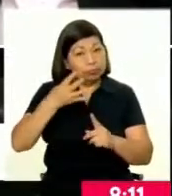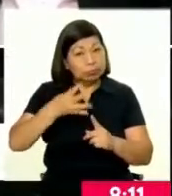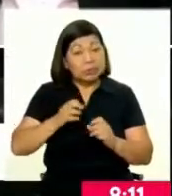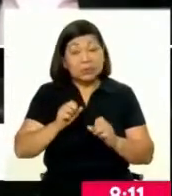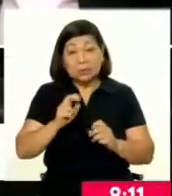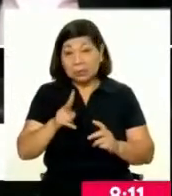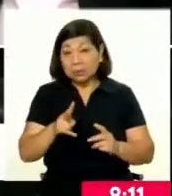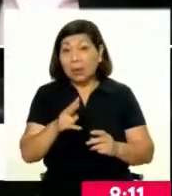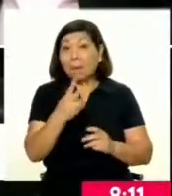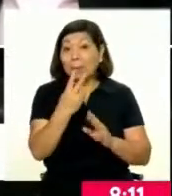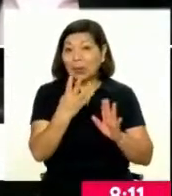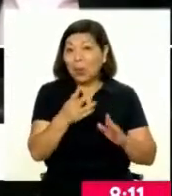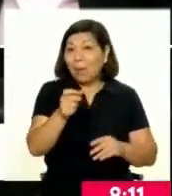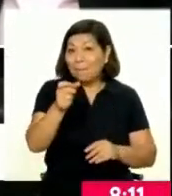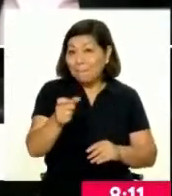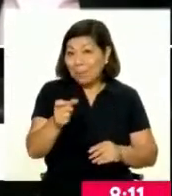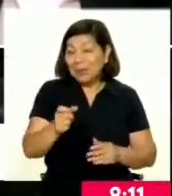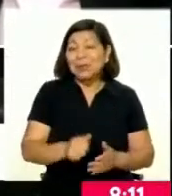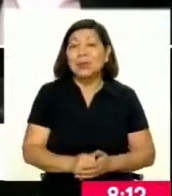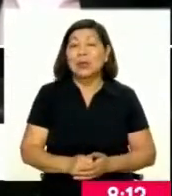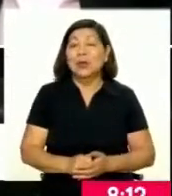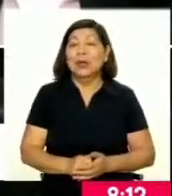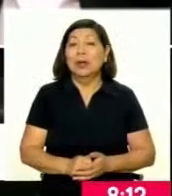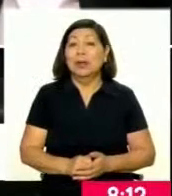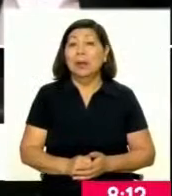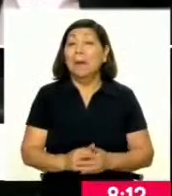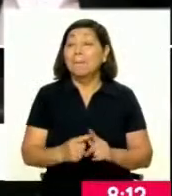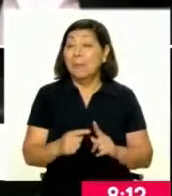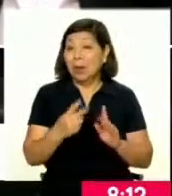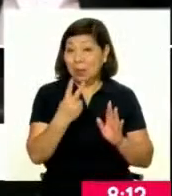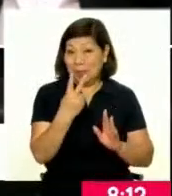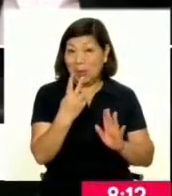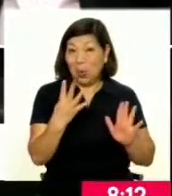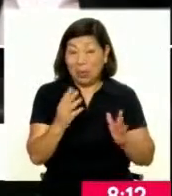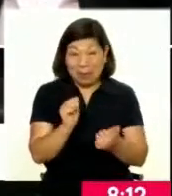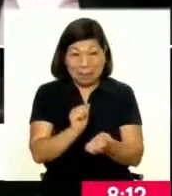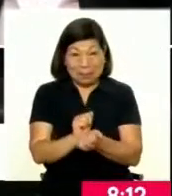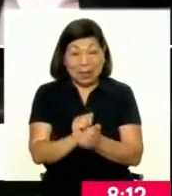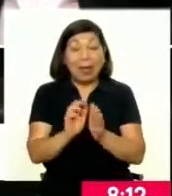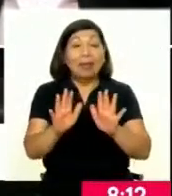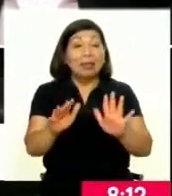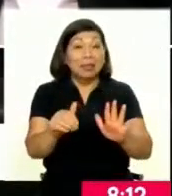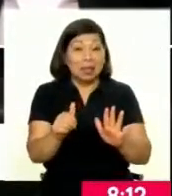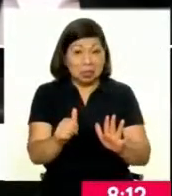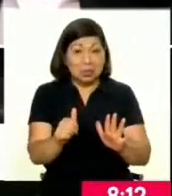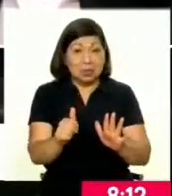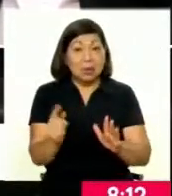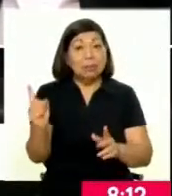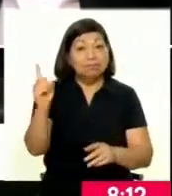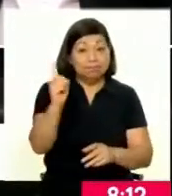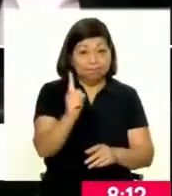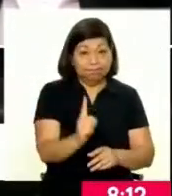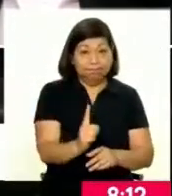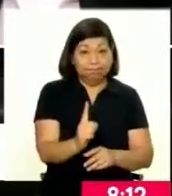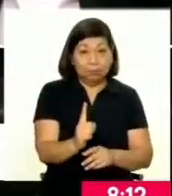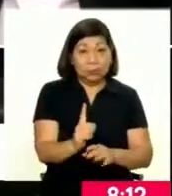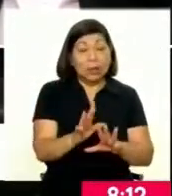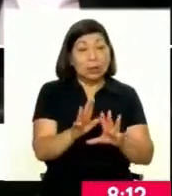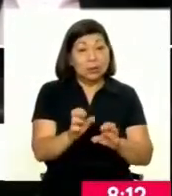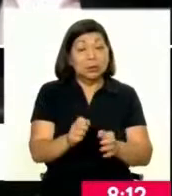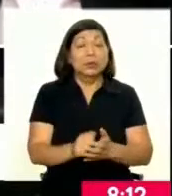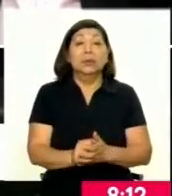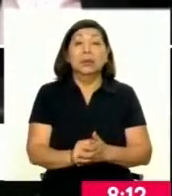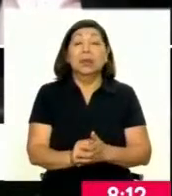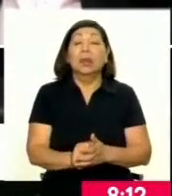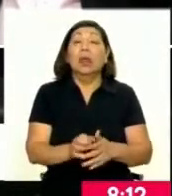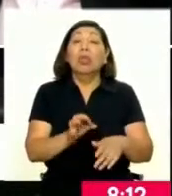que recordar que son 29 detenidos, ¿no? Entonces, pero de los 29, 16 son los que van a pasar a los exámenes de medicina